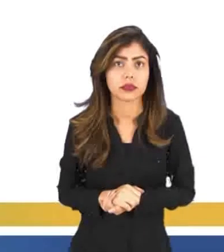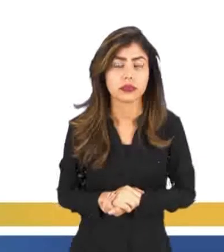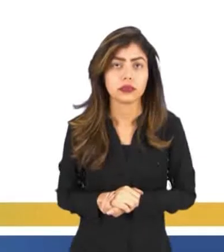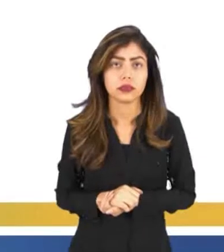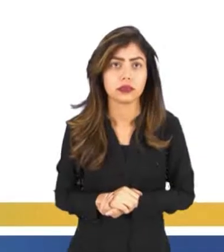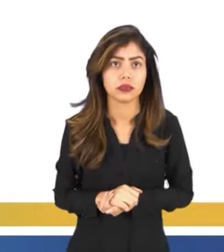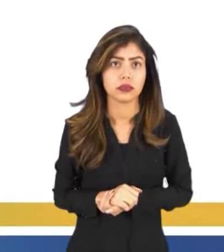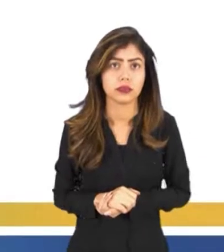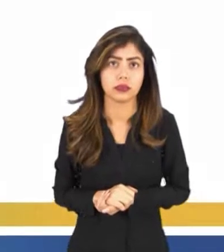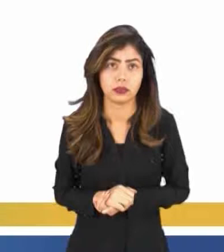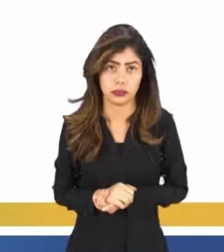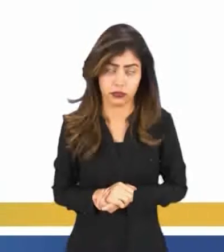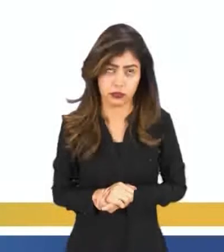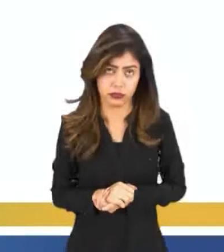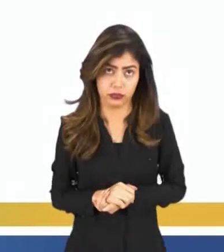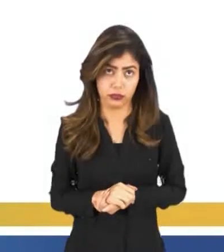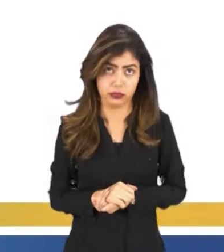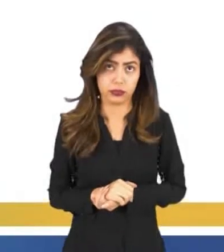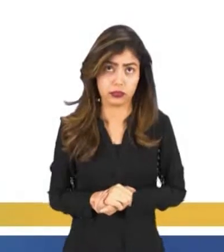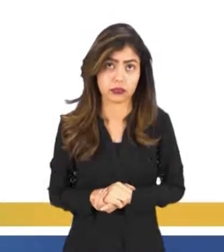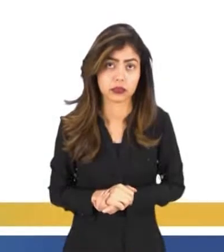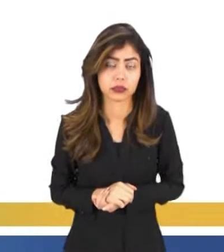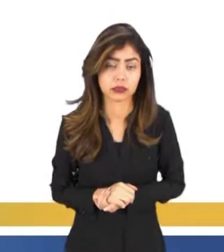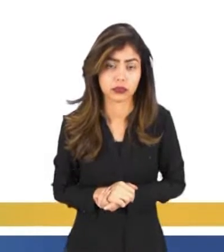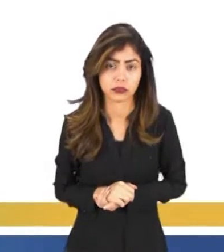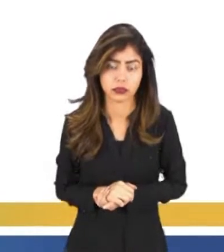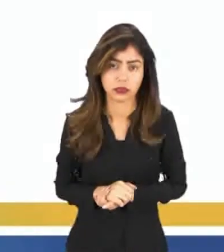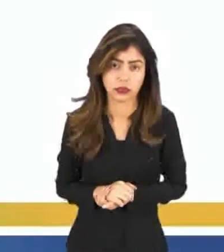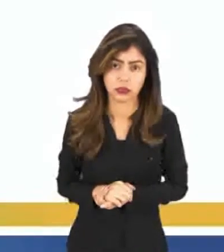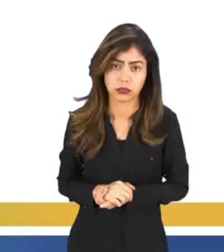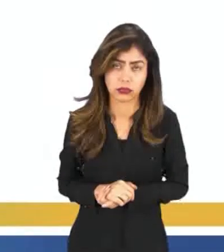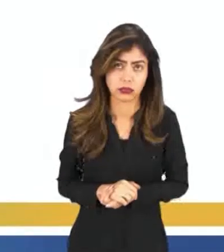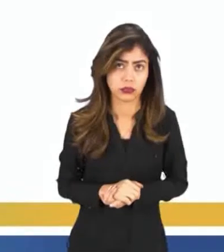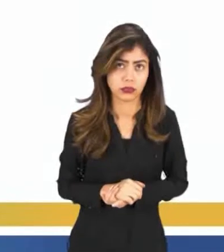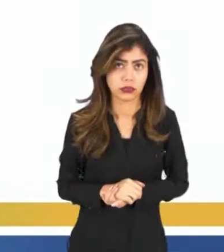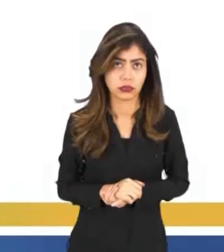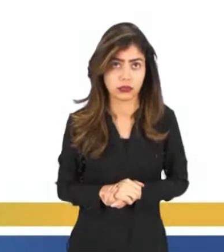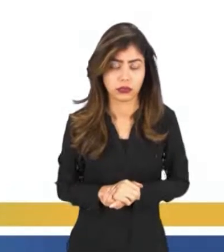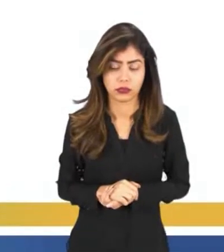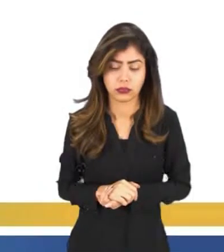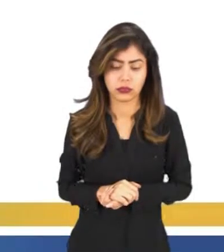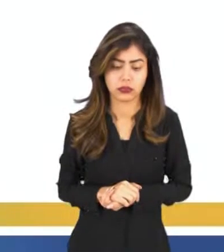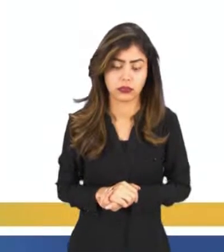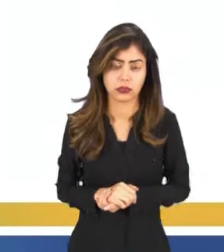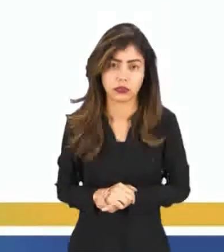plantear a continuación perdón lo que se va a plantear a continuación